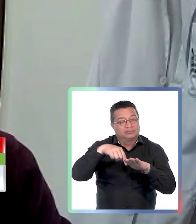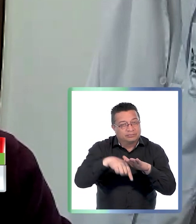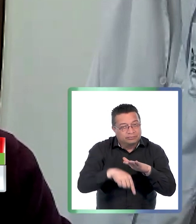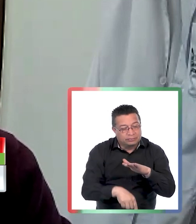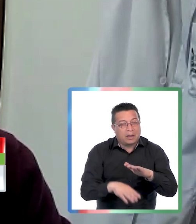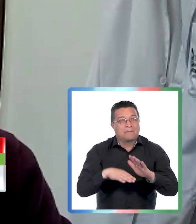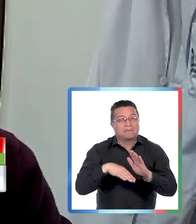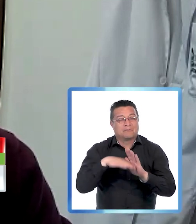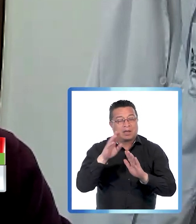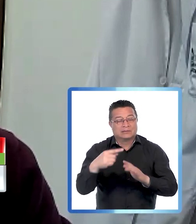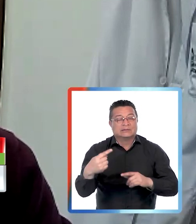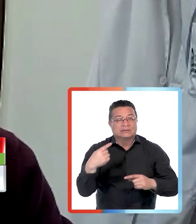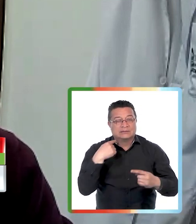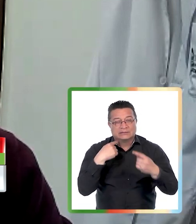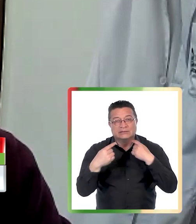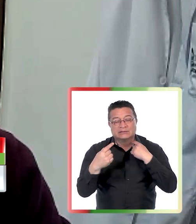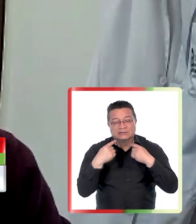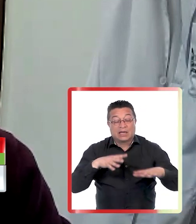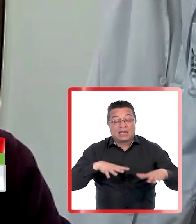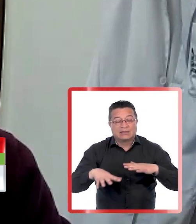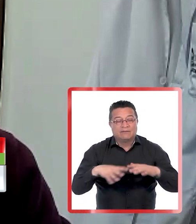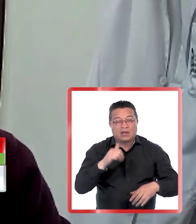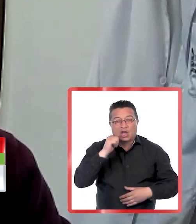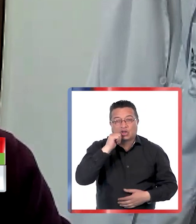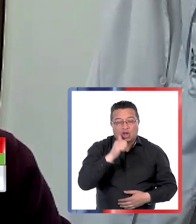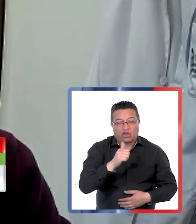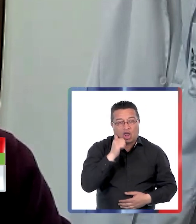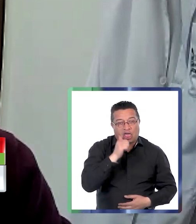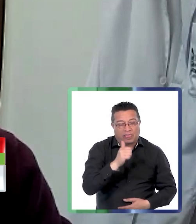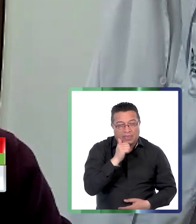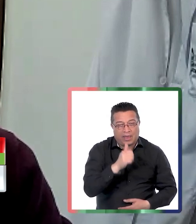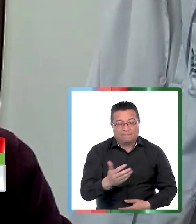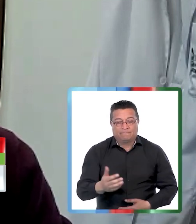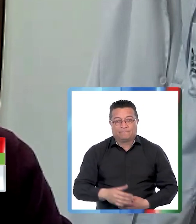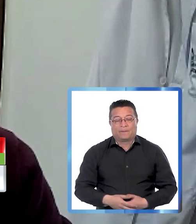serio como para afectar las actividades de la vida diaria.